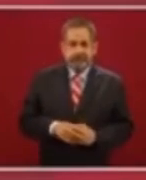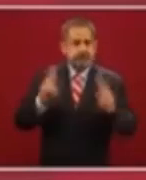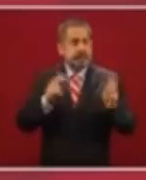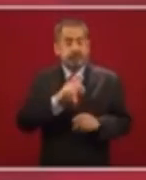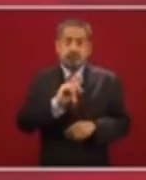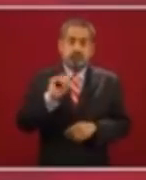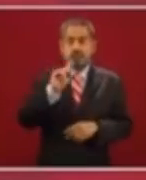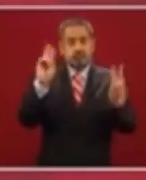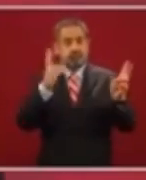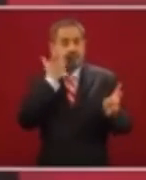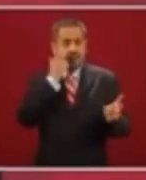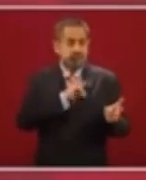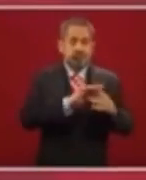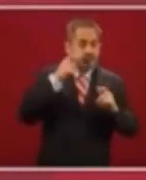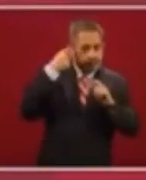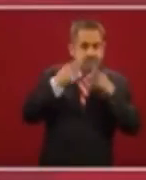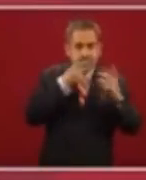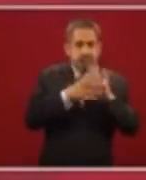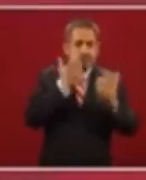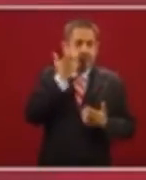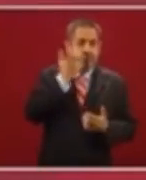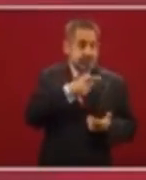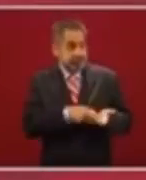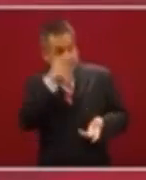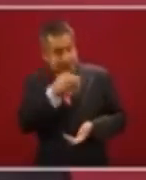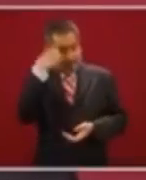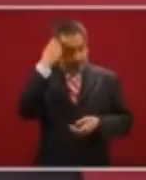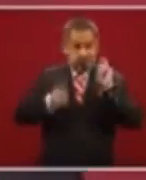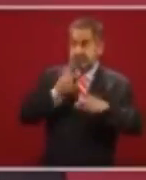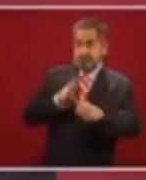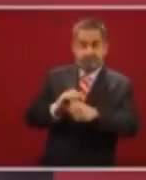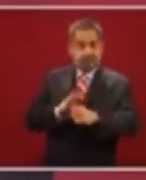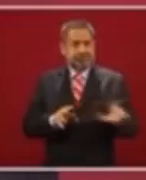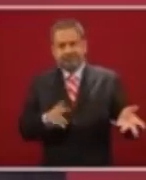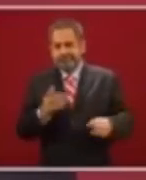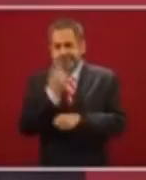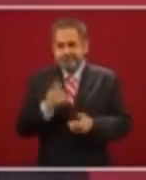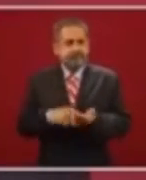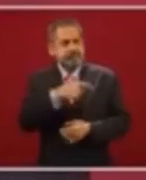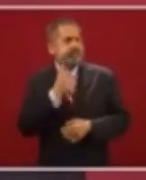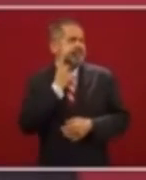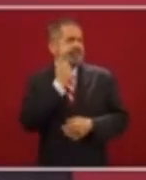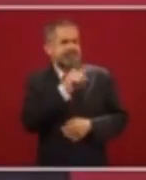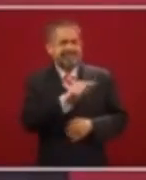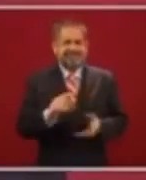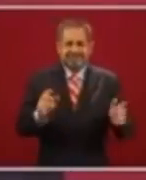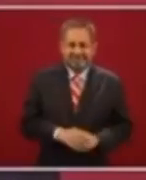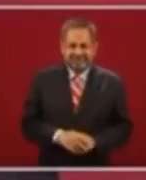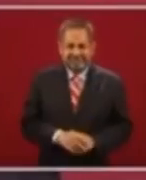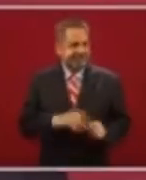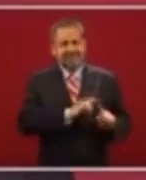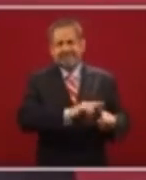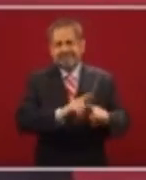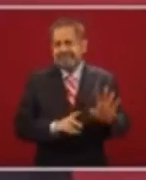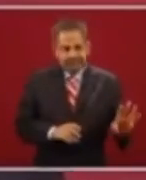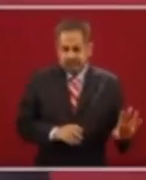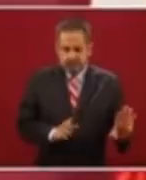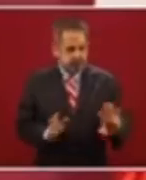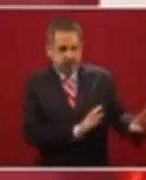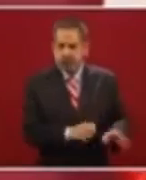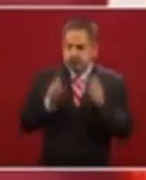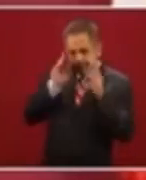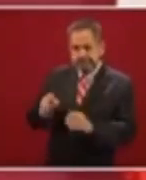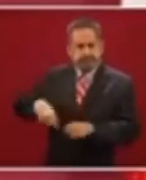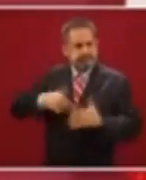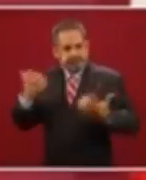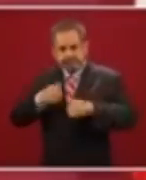especialistas o columnistas o conductores de radio y de televisión que son ahora expertos, ¿no?, en coronavirus, o sea, diputados, senadores, etcétera, etcétera, etcétera, sino es un